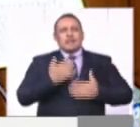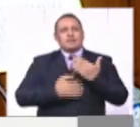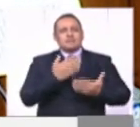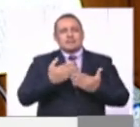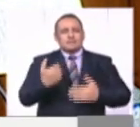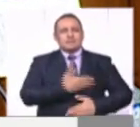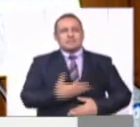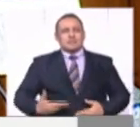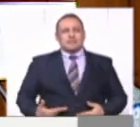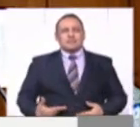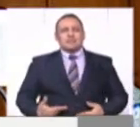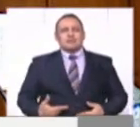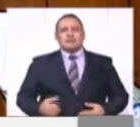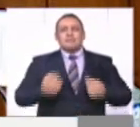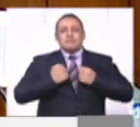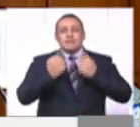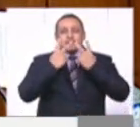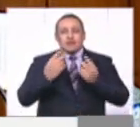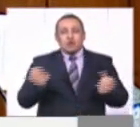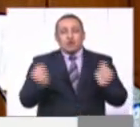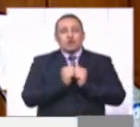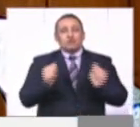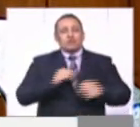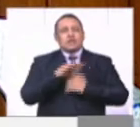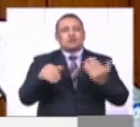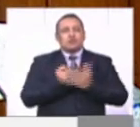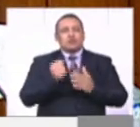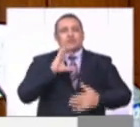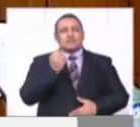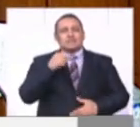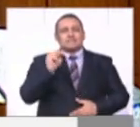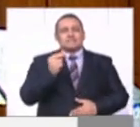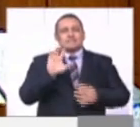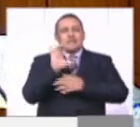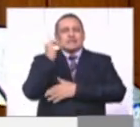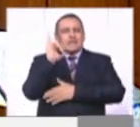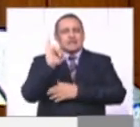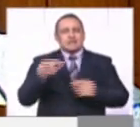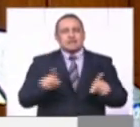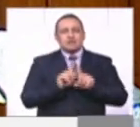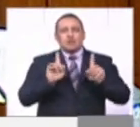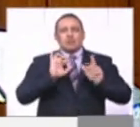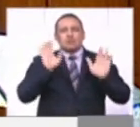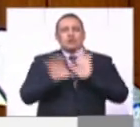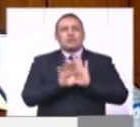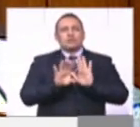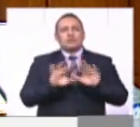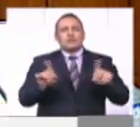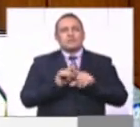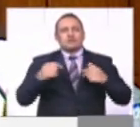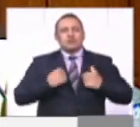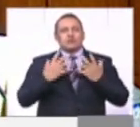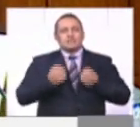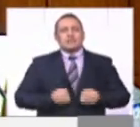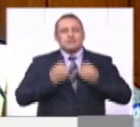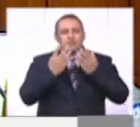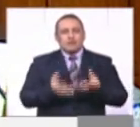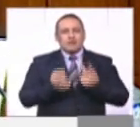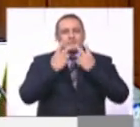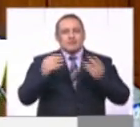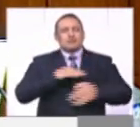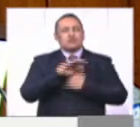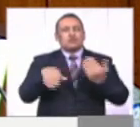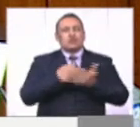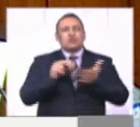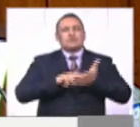presidente mire con el lo de de chancay no no no quisiera expresarle todo lo